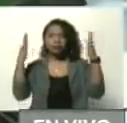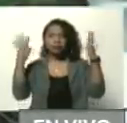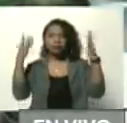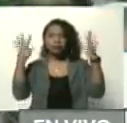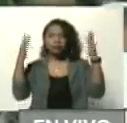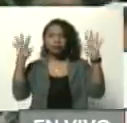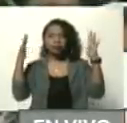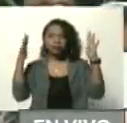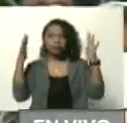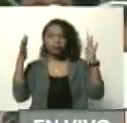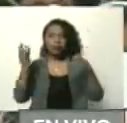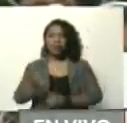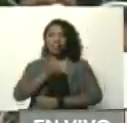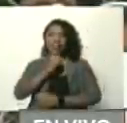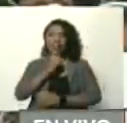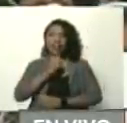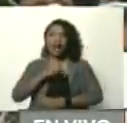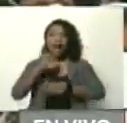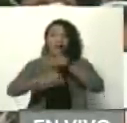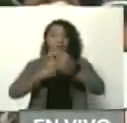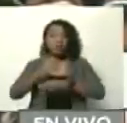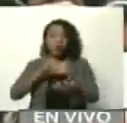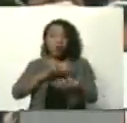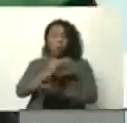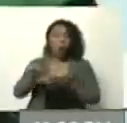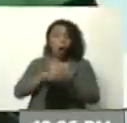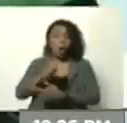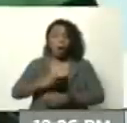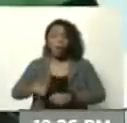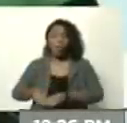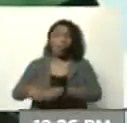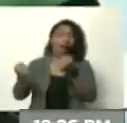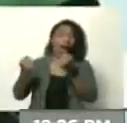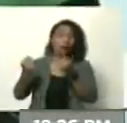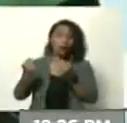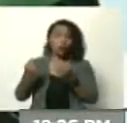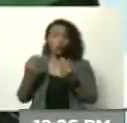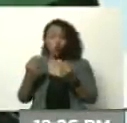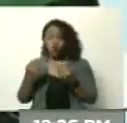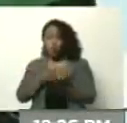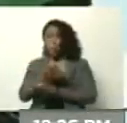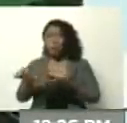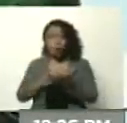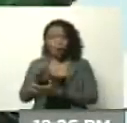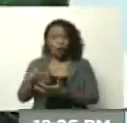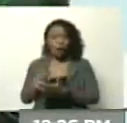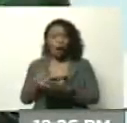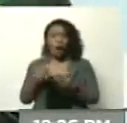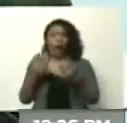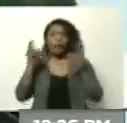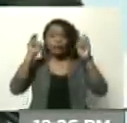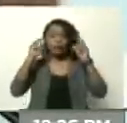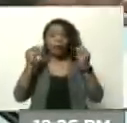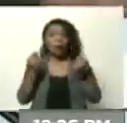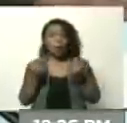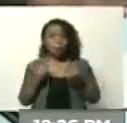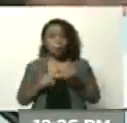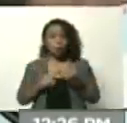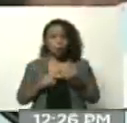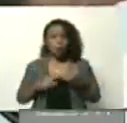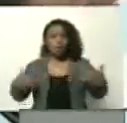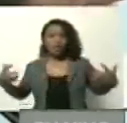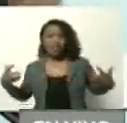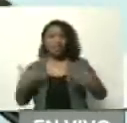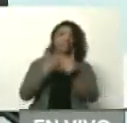la crisis y su daño mucho daño la crisis el tema económico un